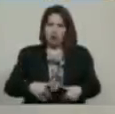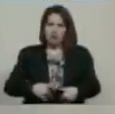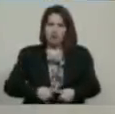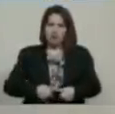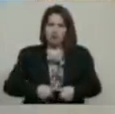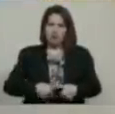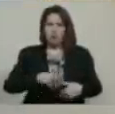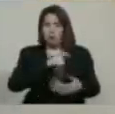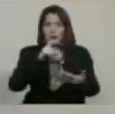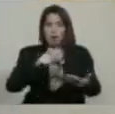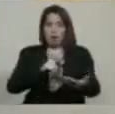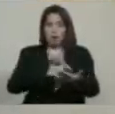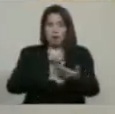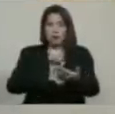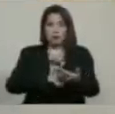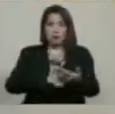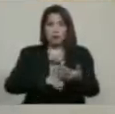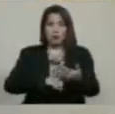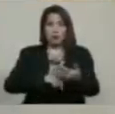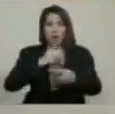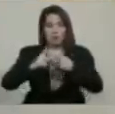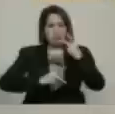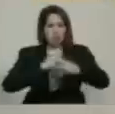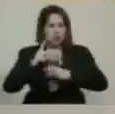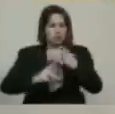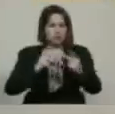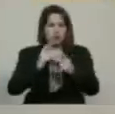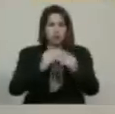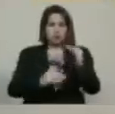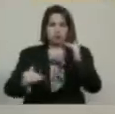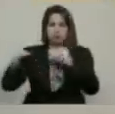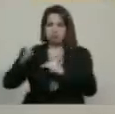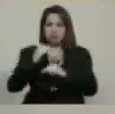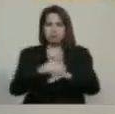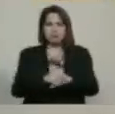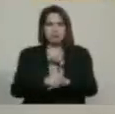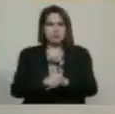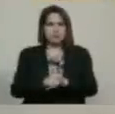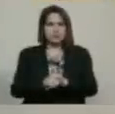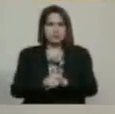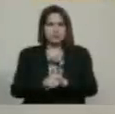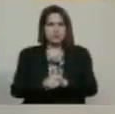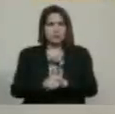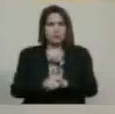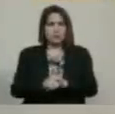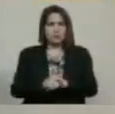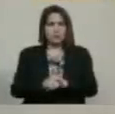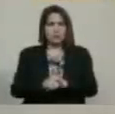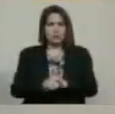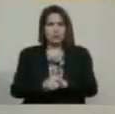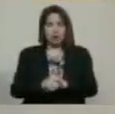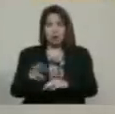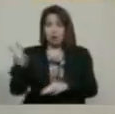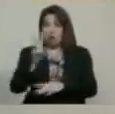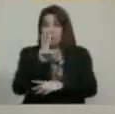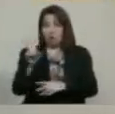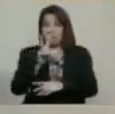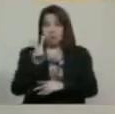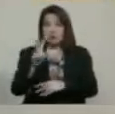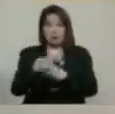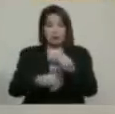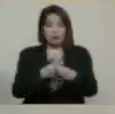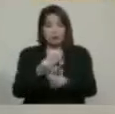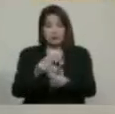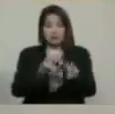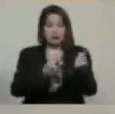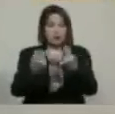gigantesco de producción de gran nivel. Venezuela productiva, una Venezuela que vaya tomando la cultura económica